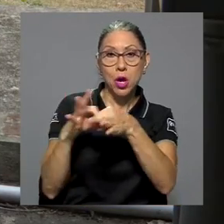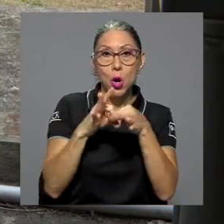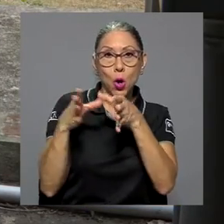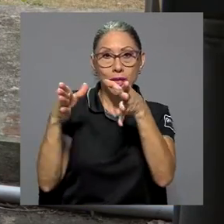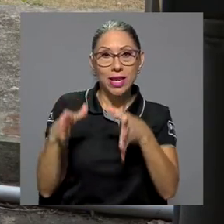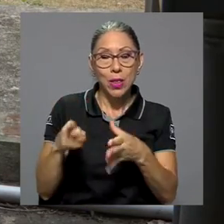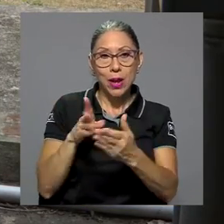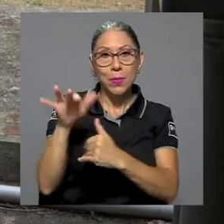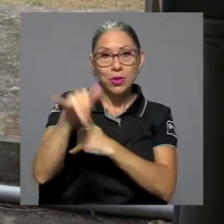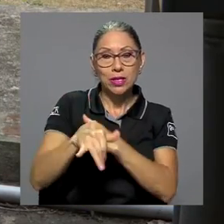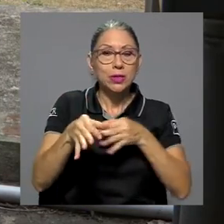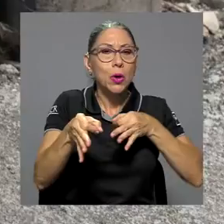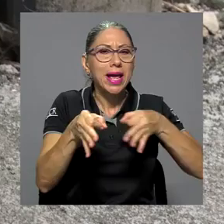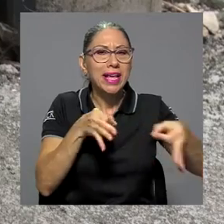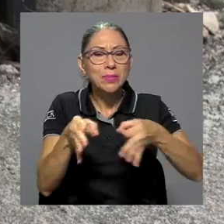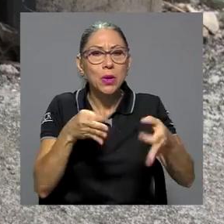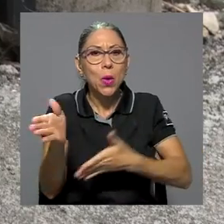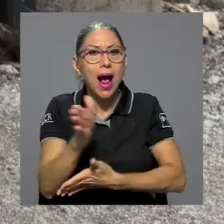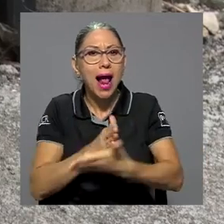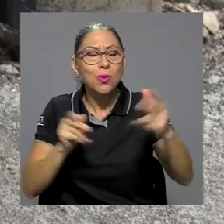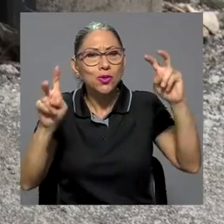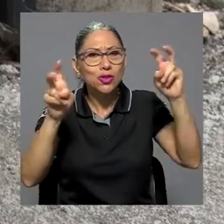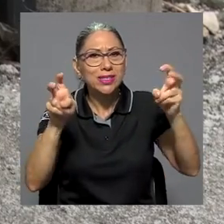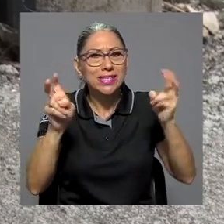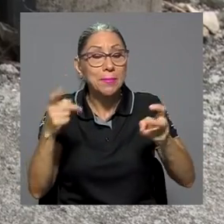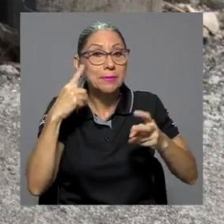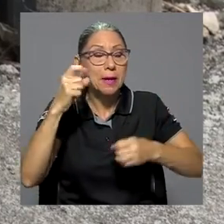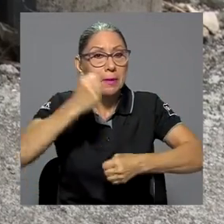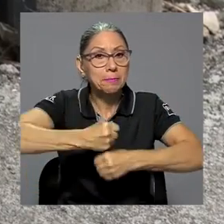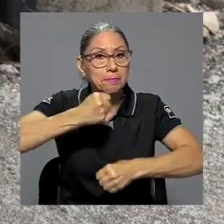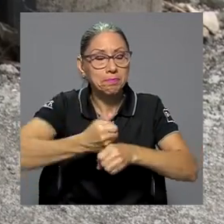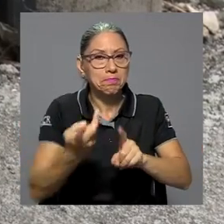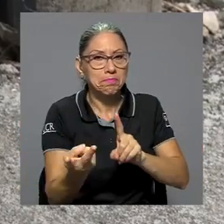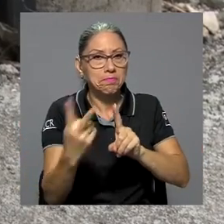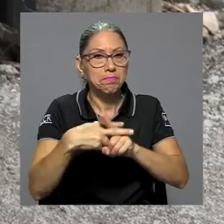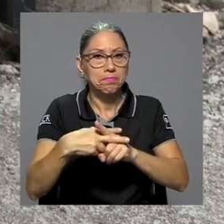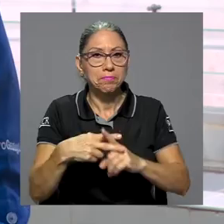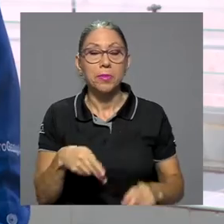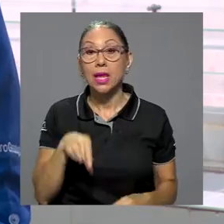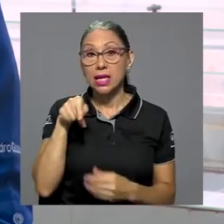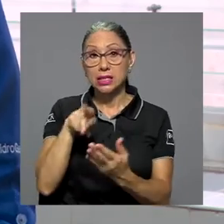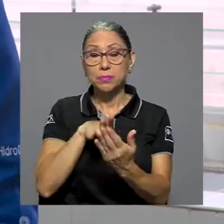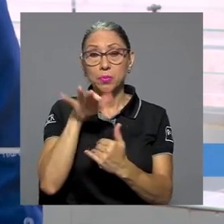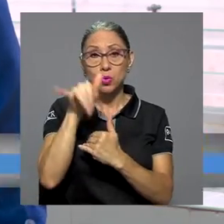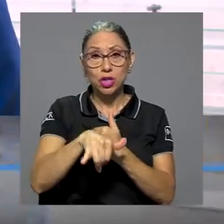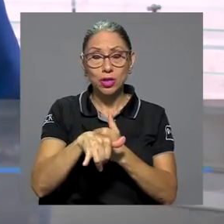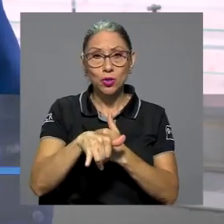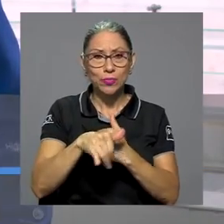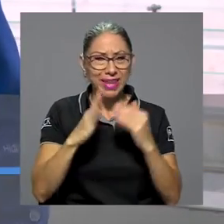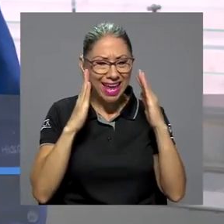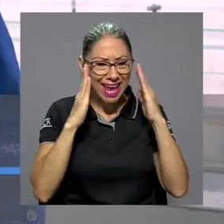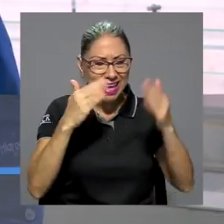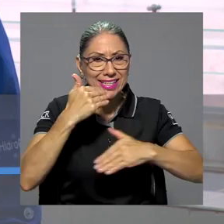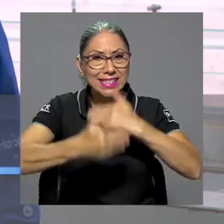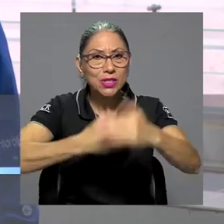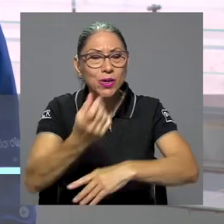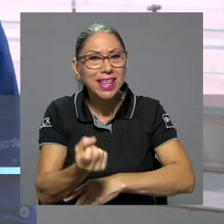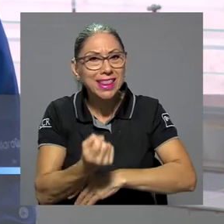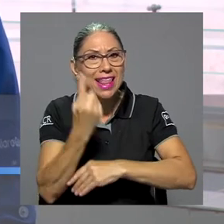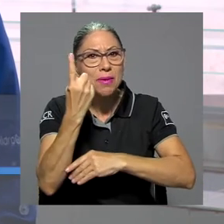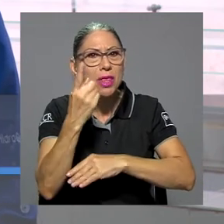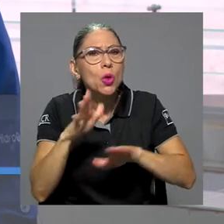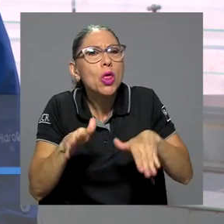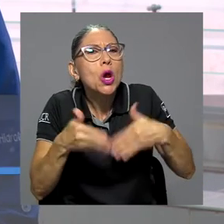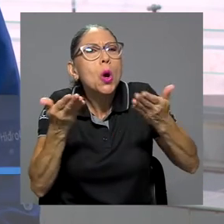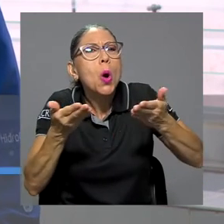explicó algunos de los ejes de acción implementados este proyecto de gestión y entendimiento del flujo del agua subterránea